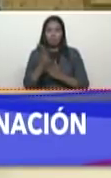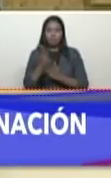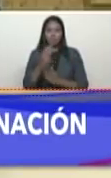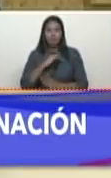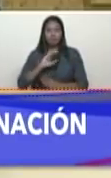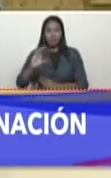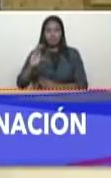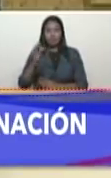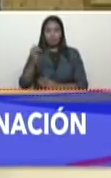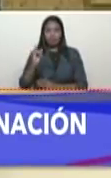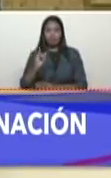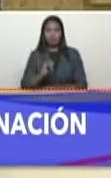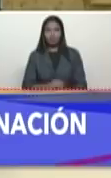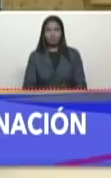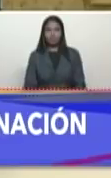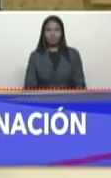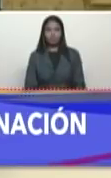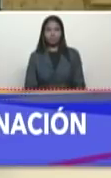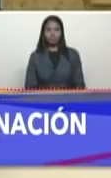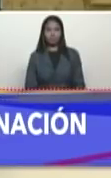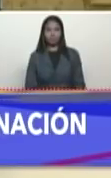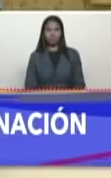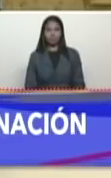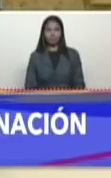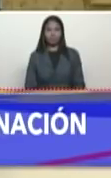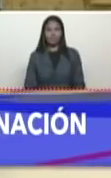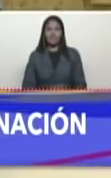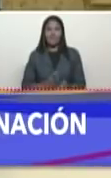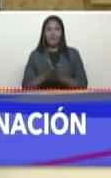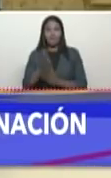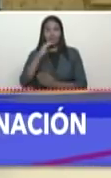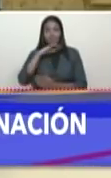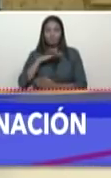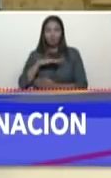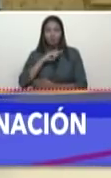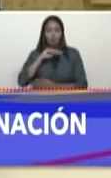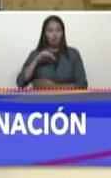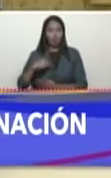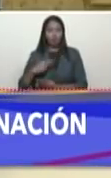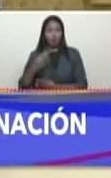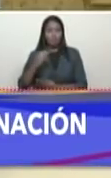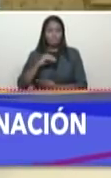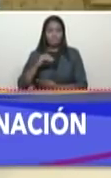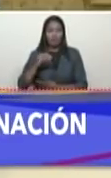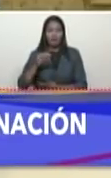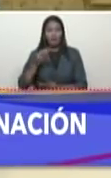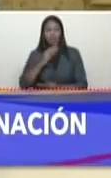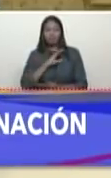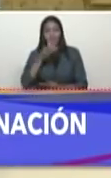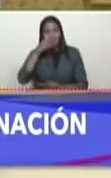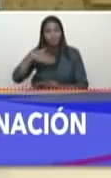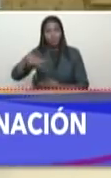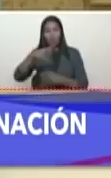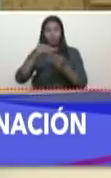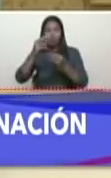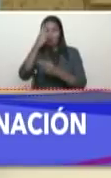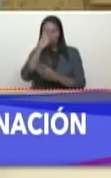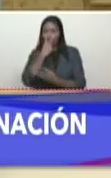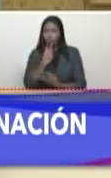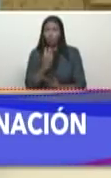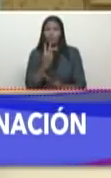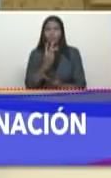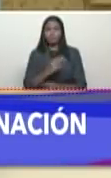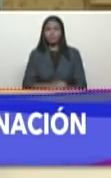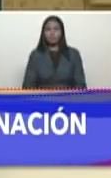patria de la lealtad nuestra historia grandiosa de la lealtad al pueblo sobre todo los humildes